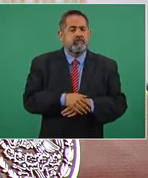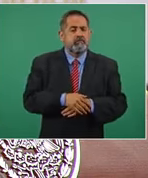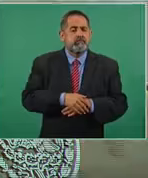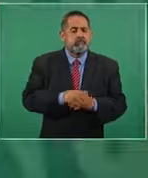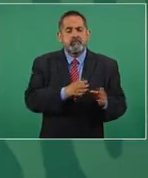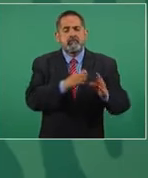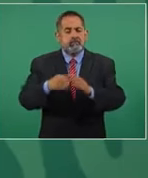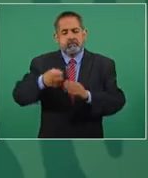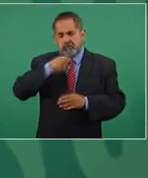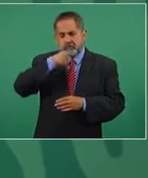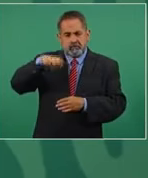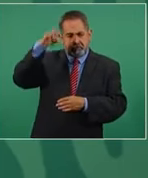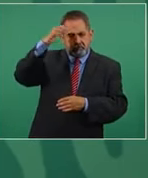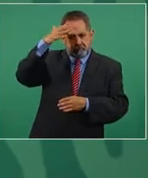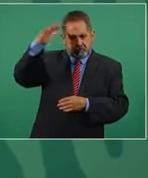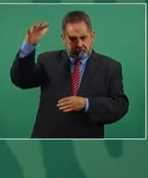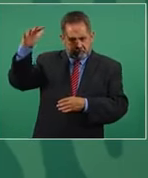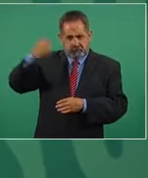Adultos mayores,